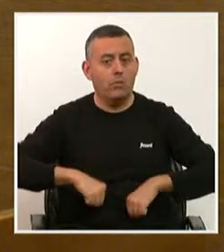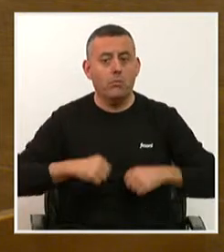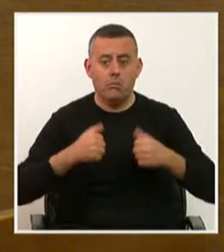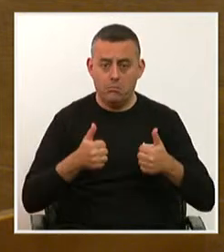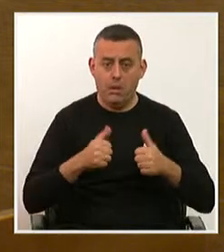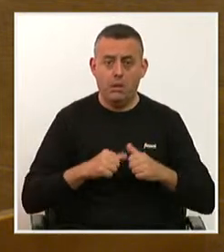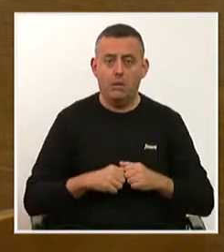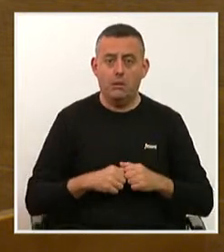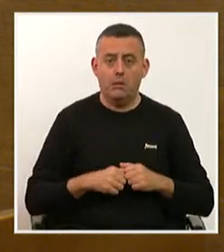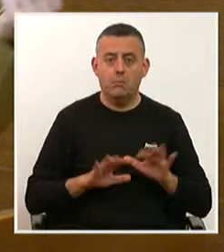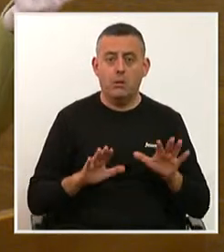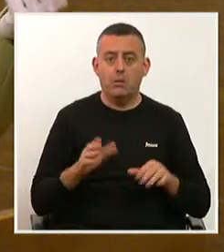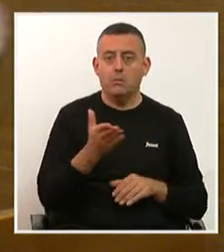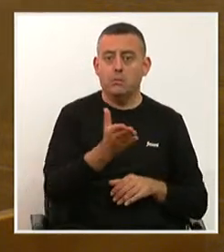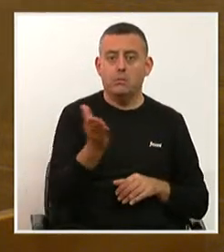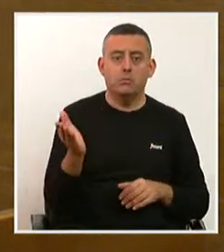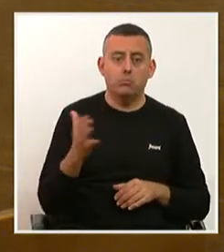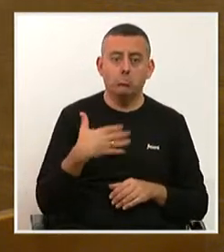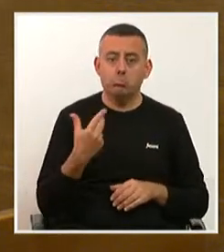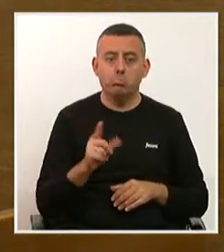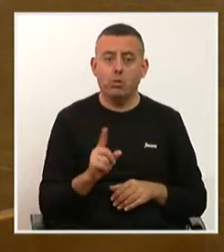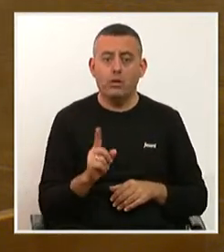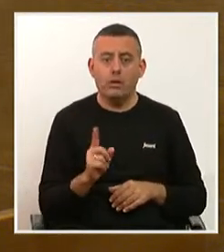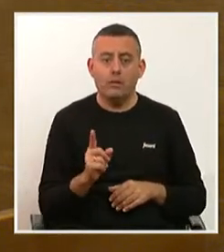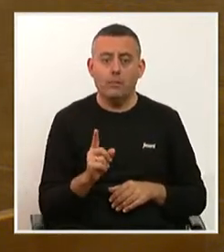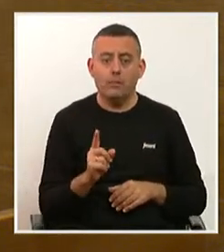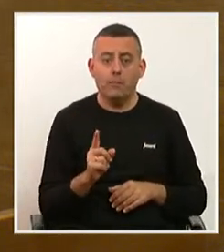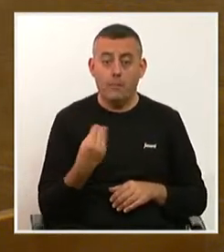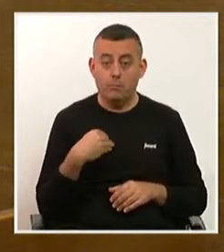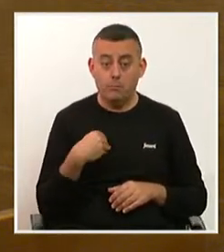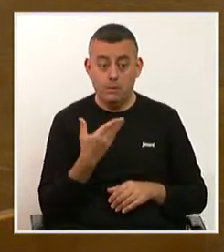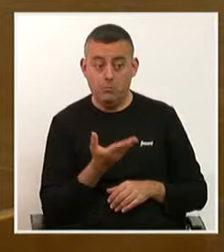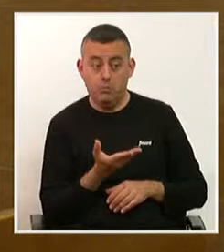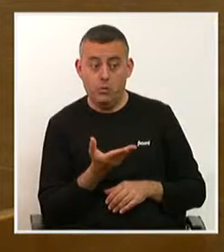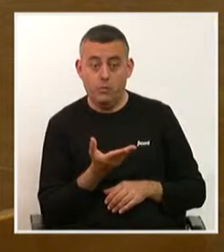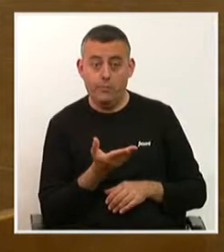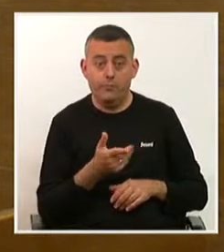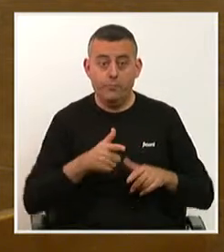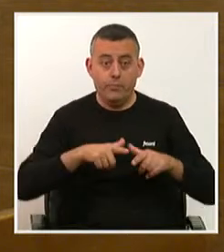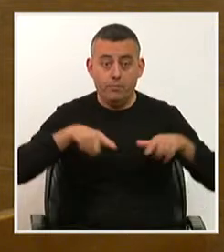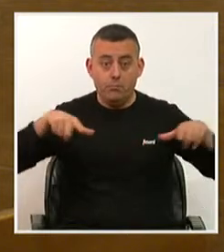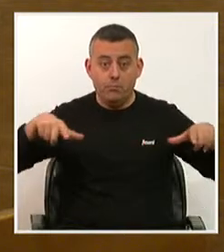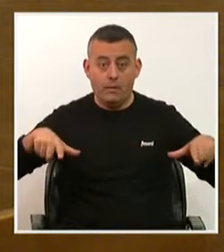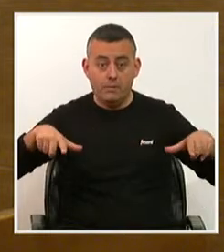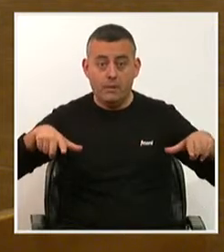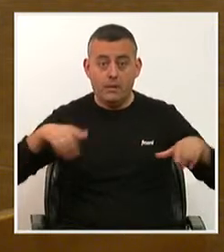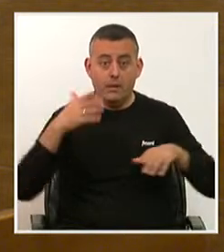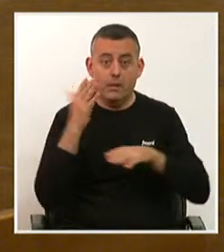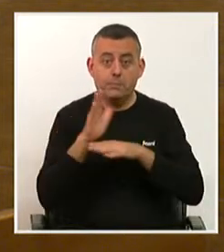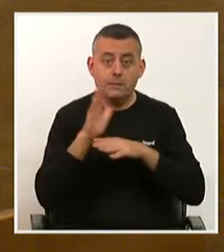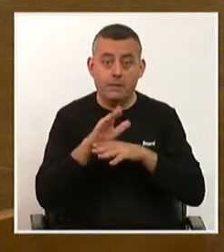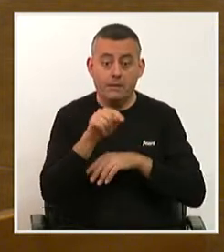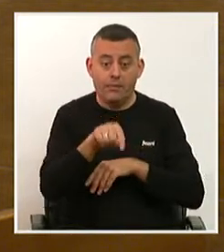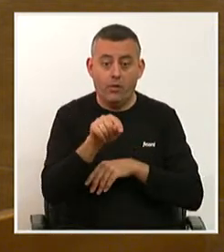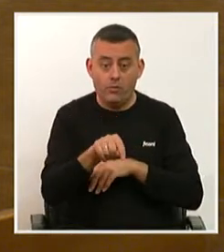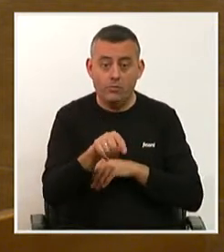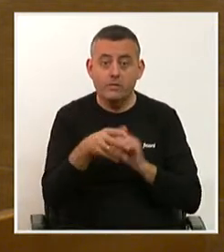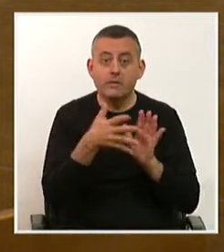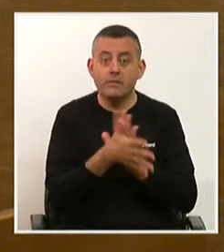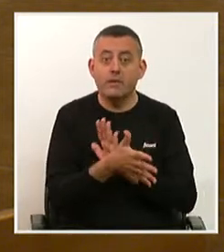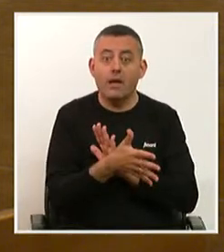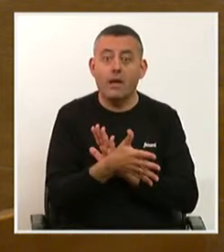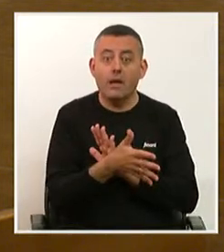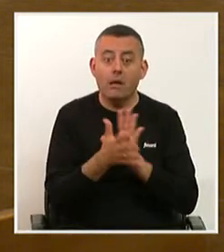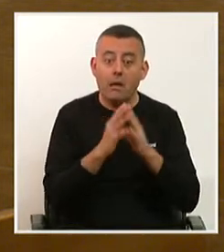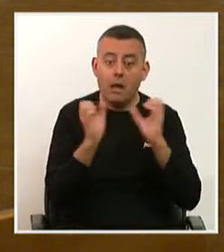arar demostr de represent en esta ta yñ arriar